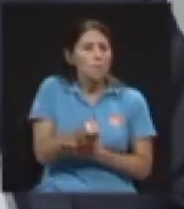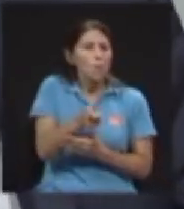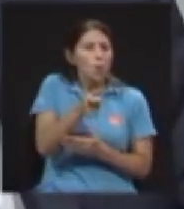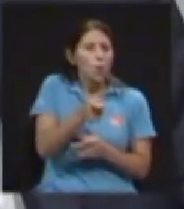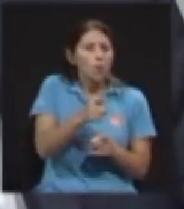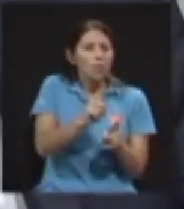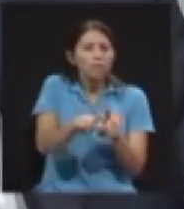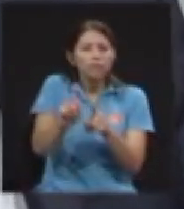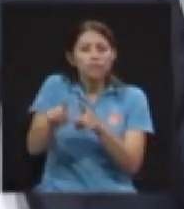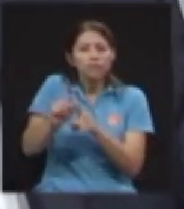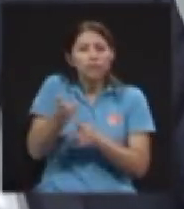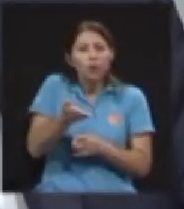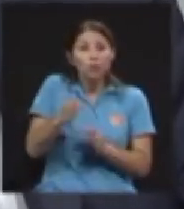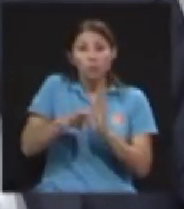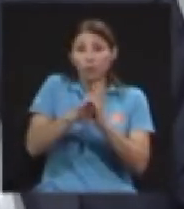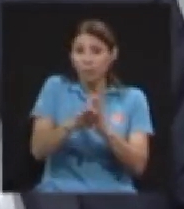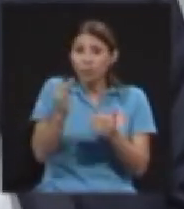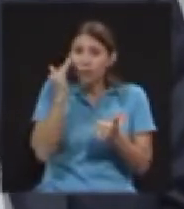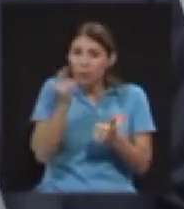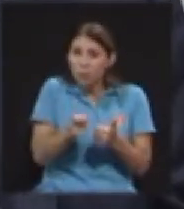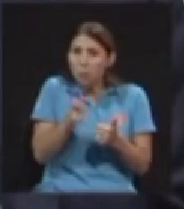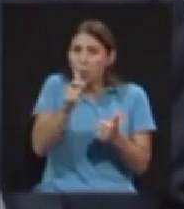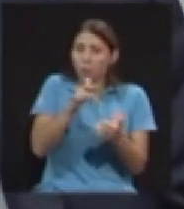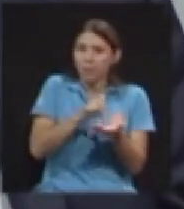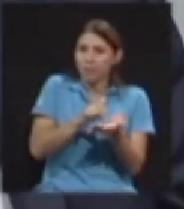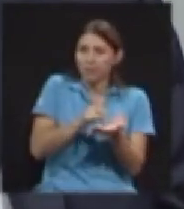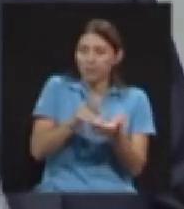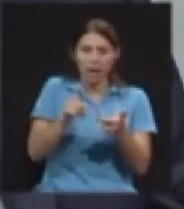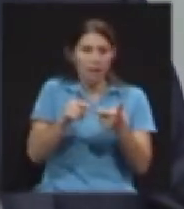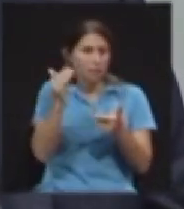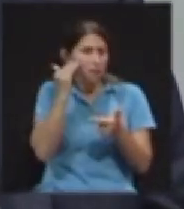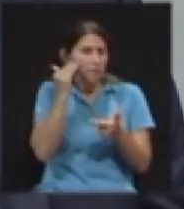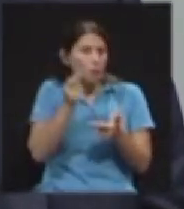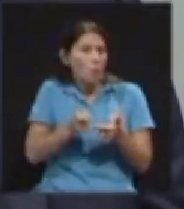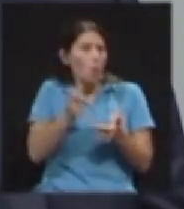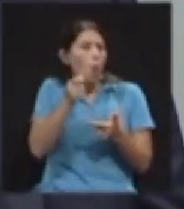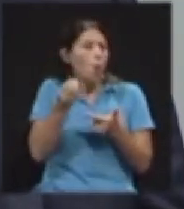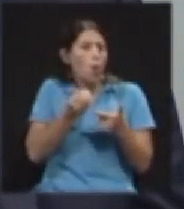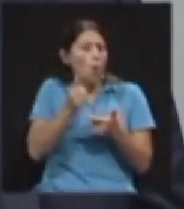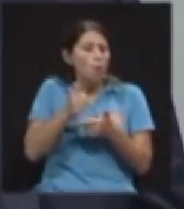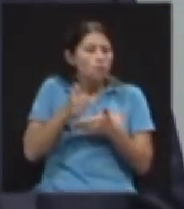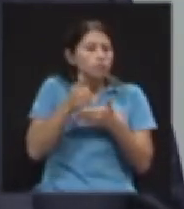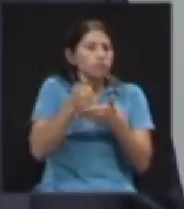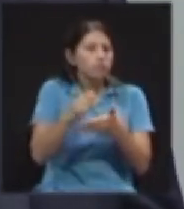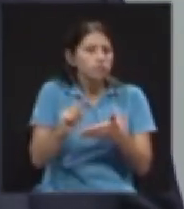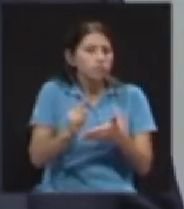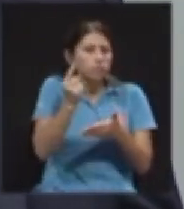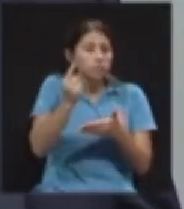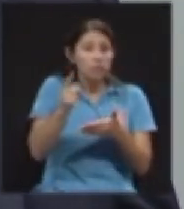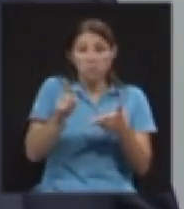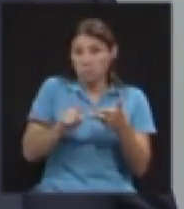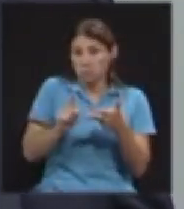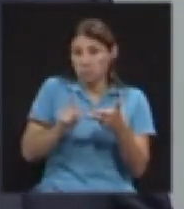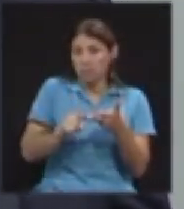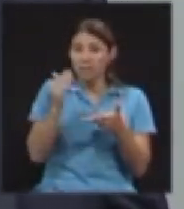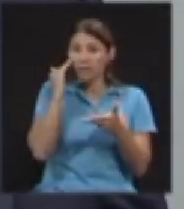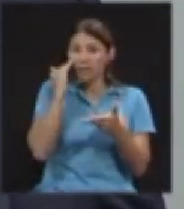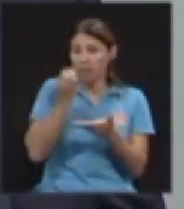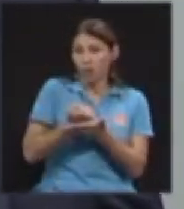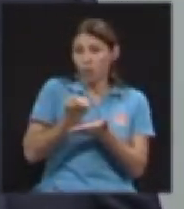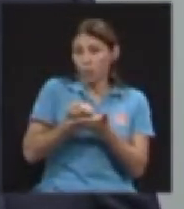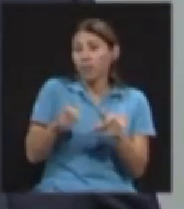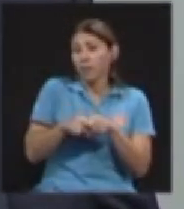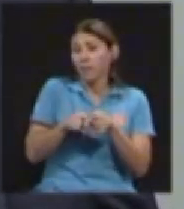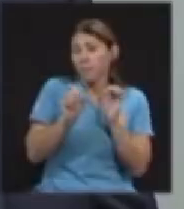poco medicina, saber primeros auxilios, que puede salvar a una persona de la muerte, igualmente el saber de economía puede salvar a una persona también